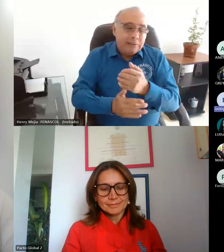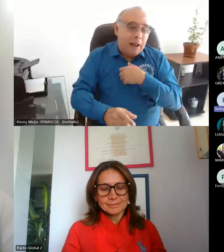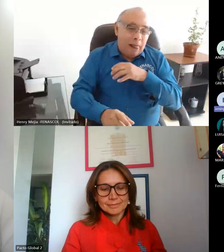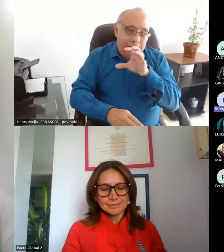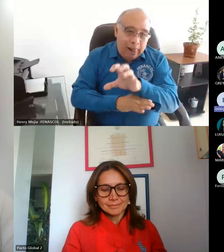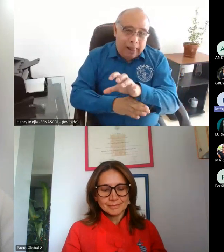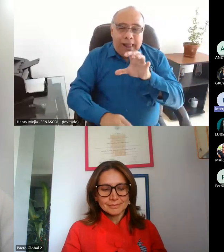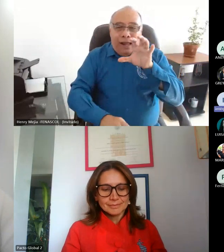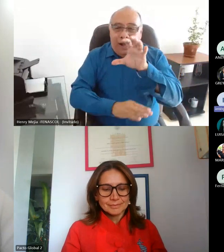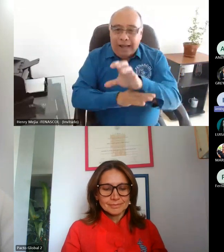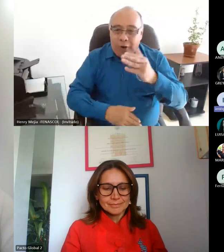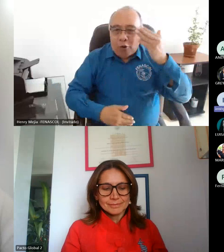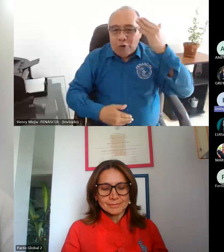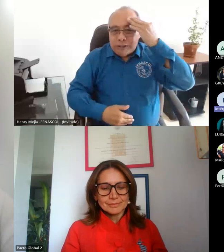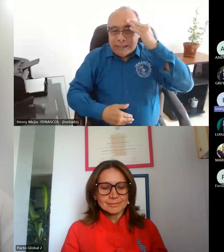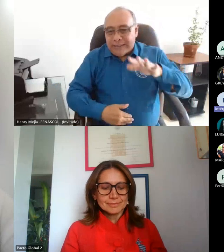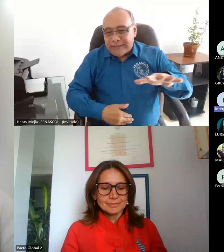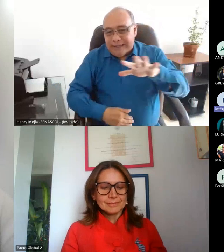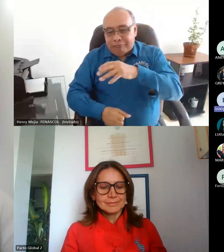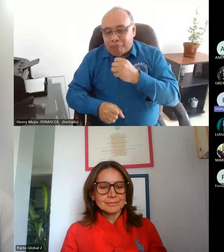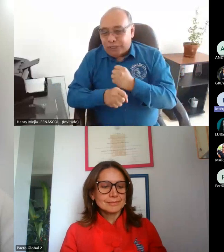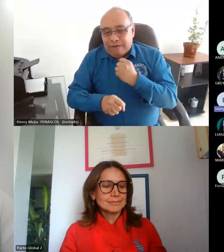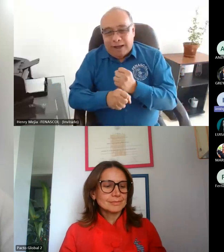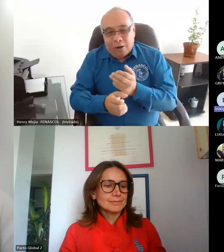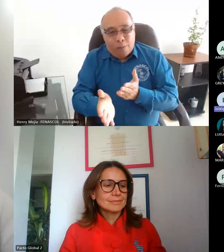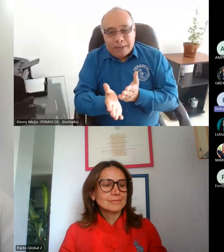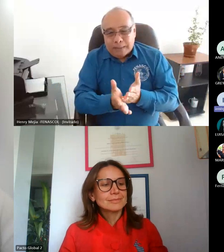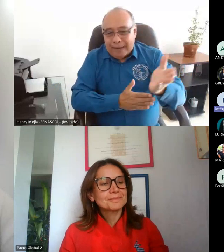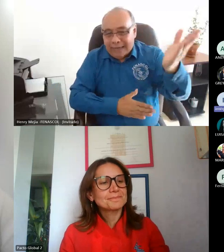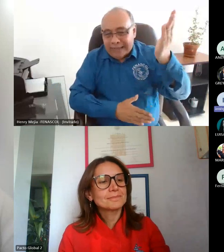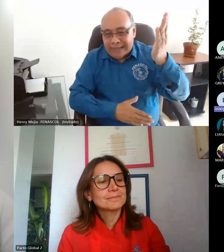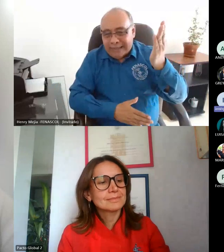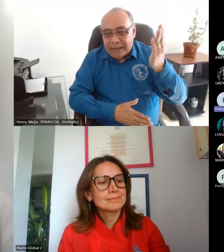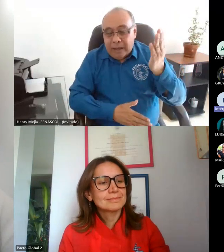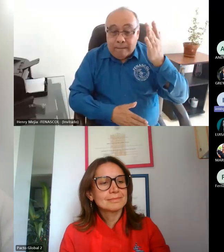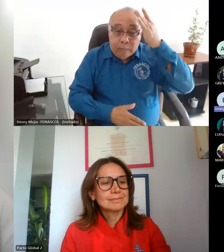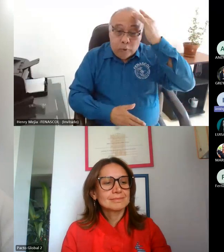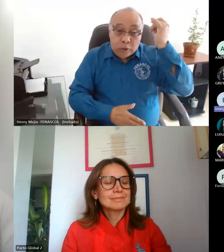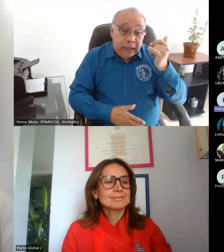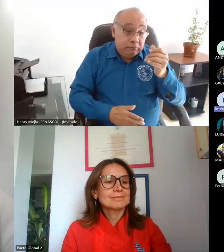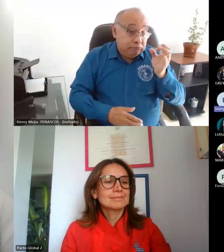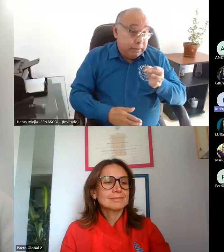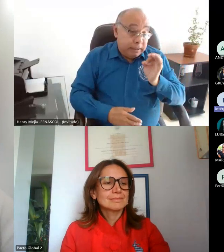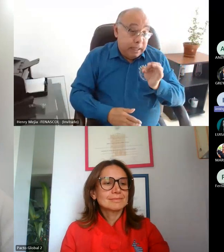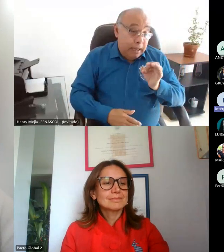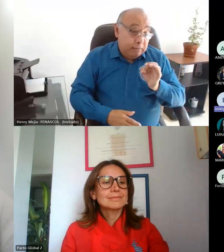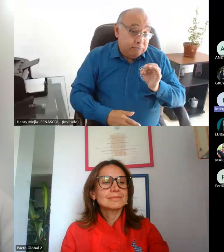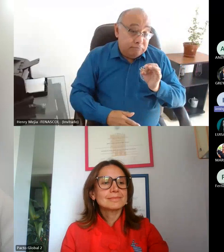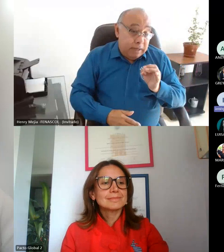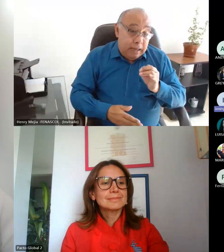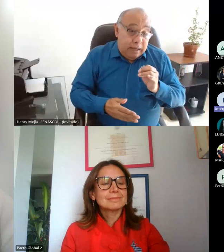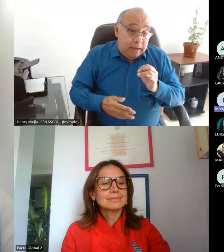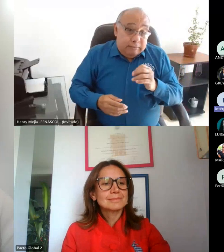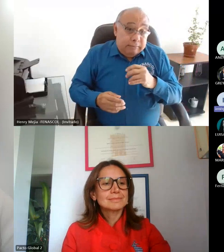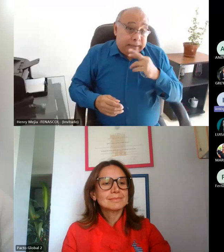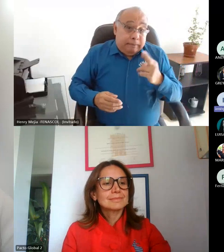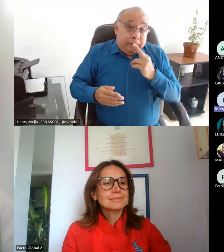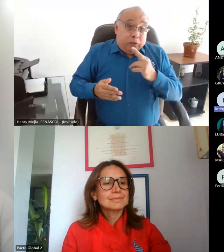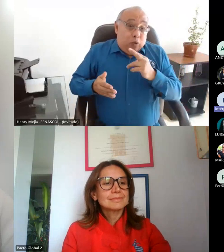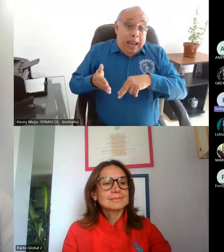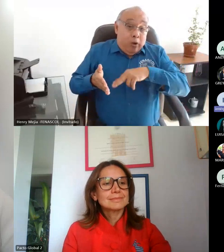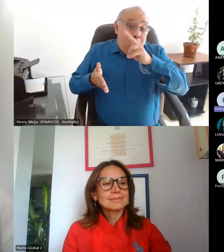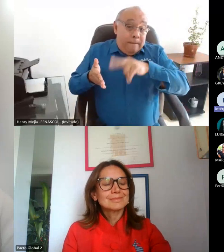atentar o pueden ser peyorativas y pues siempre hacemos ese llamado de conciencia ese llamado de atención es un